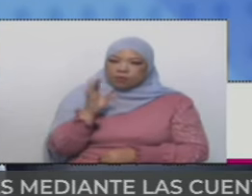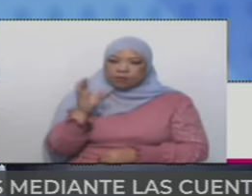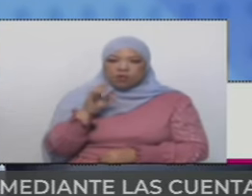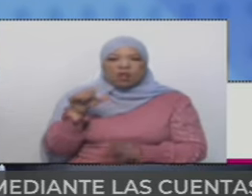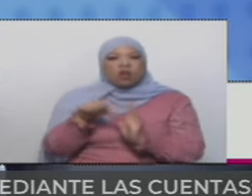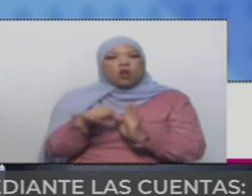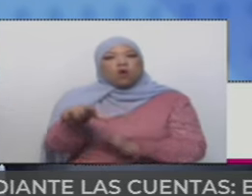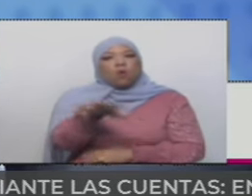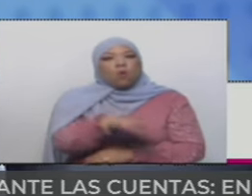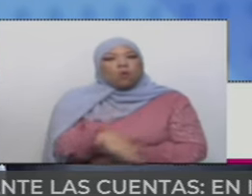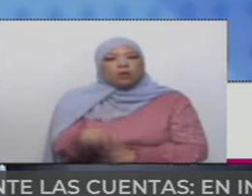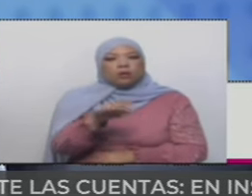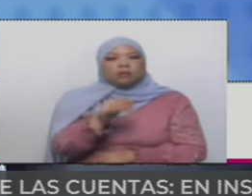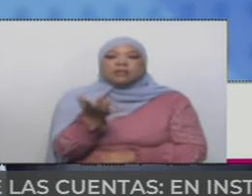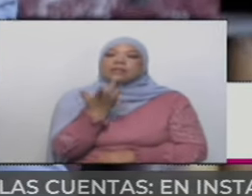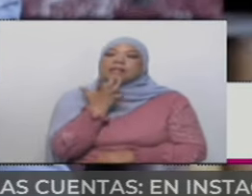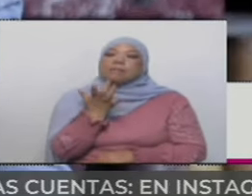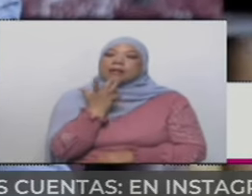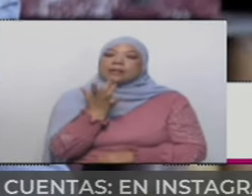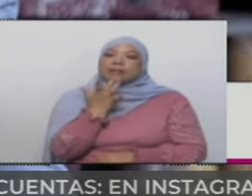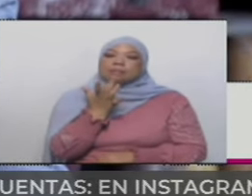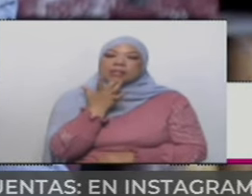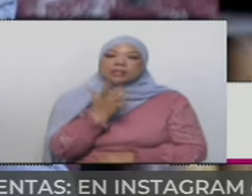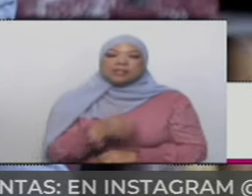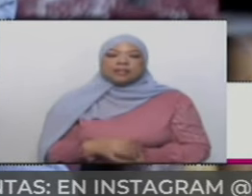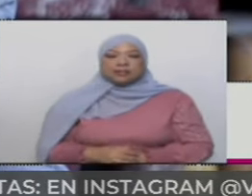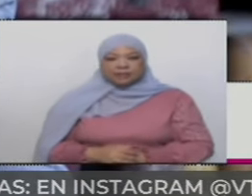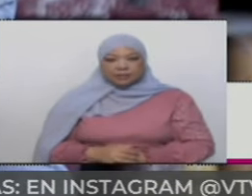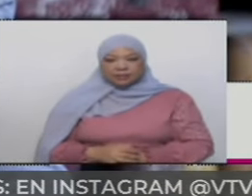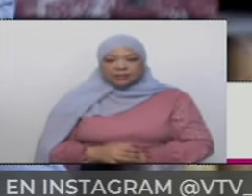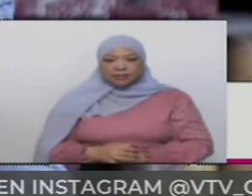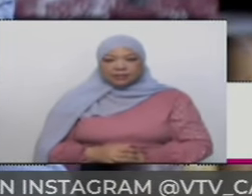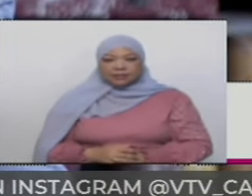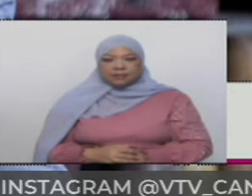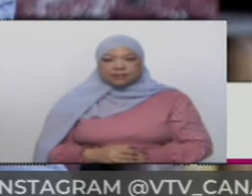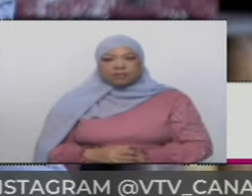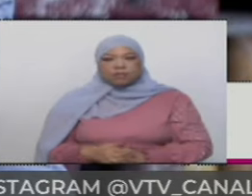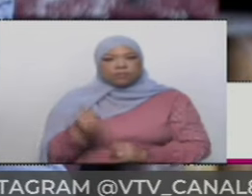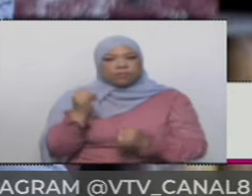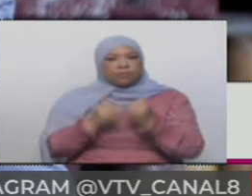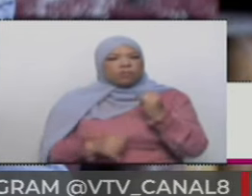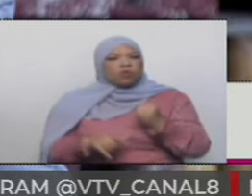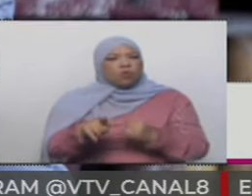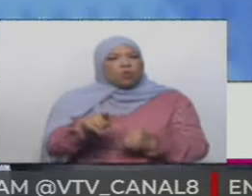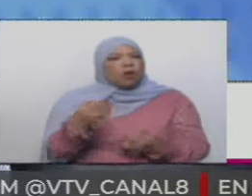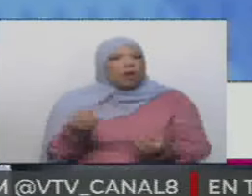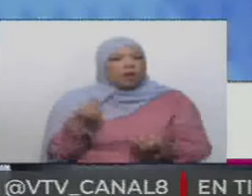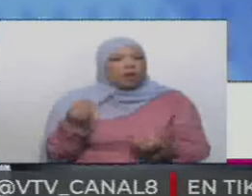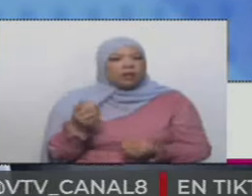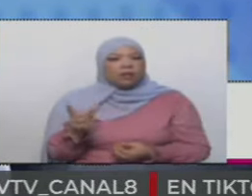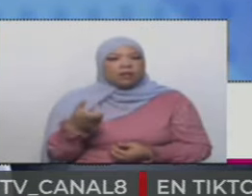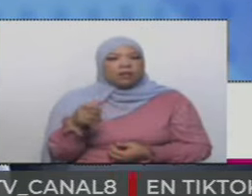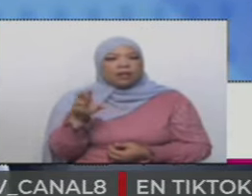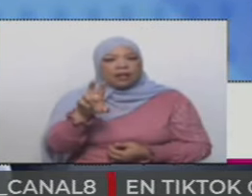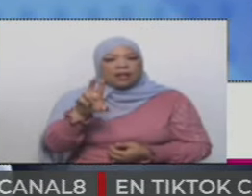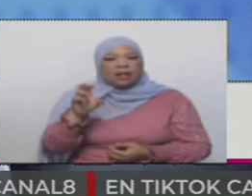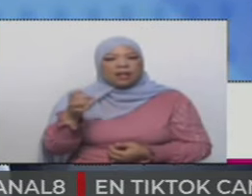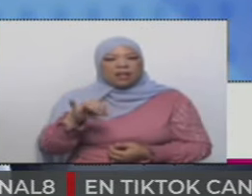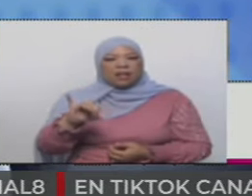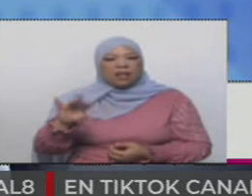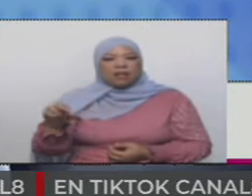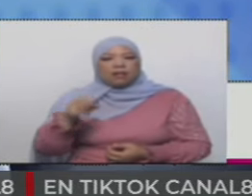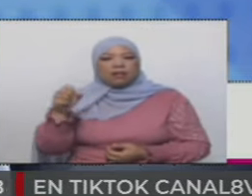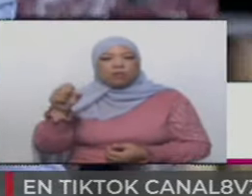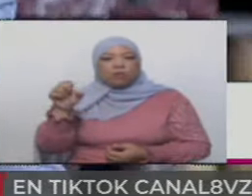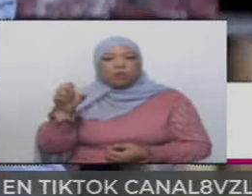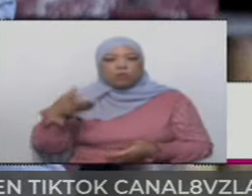Caracas? En San Martín. En San Martín. ¿Y ese apellido Guerra, dónde viene? De Oriente. De Oriente. Tienes